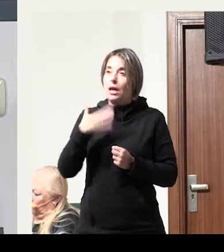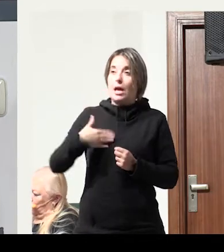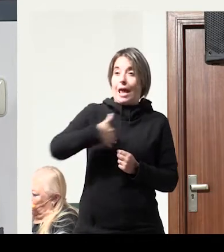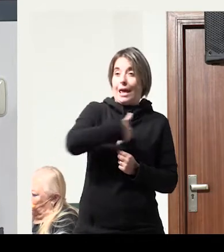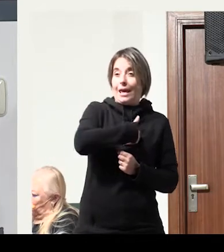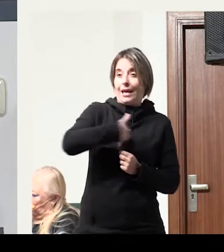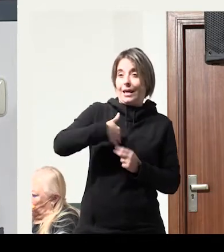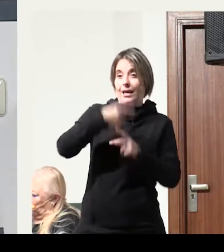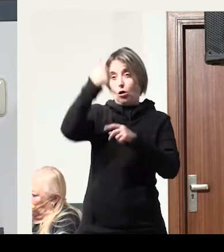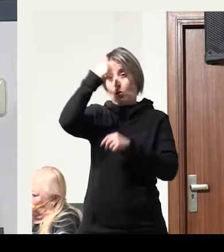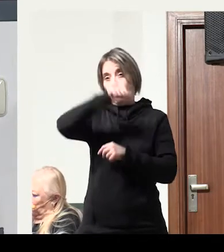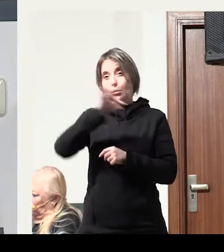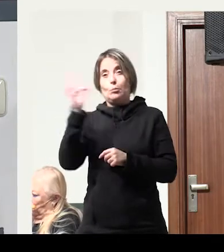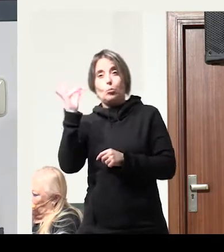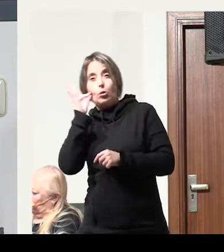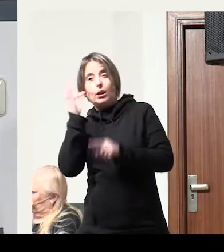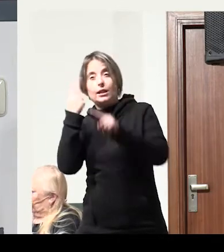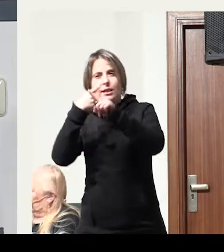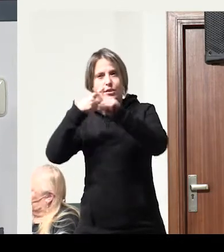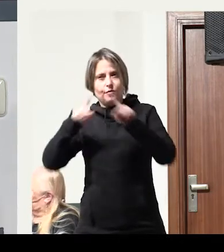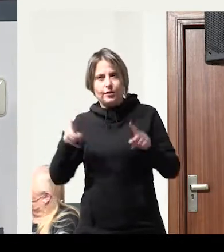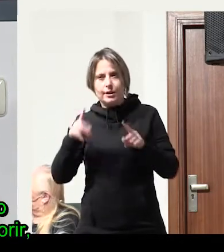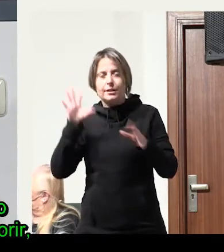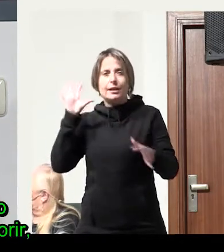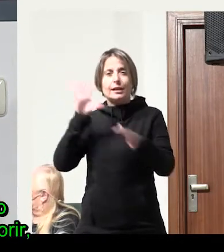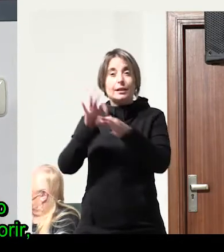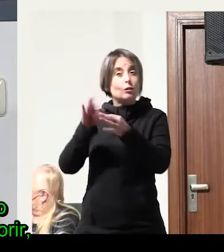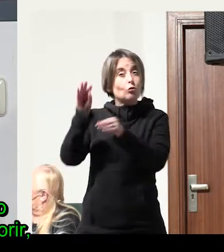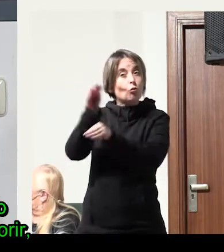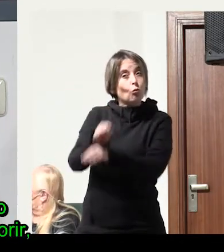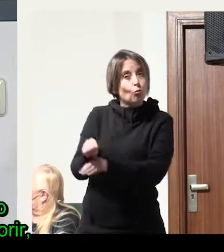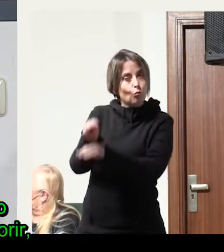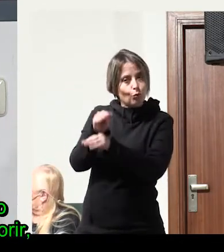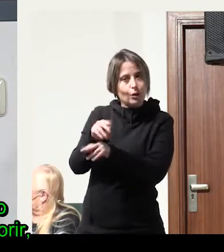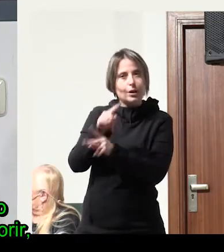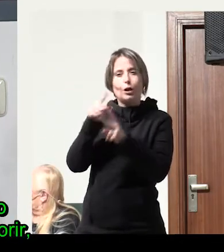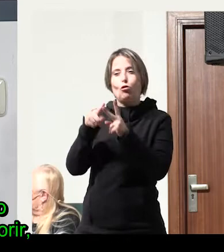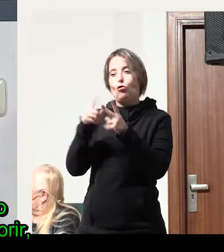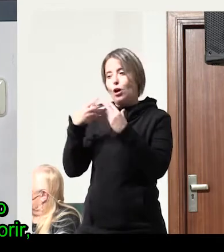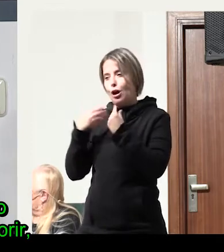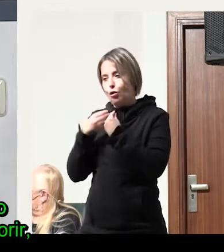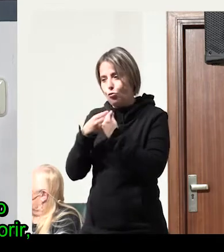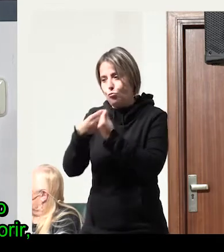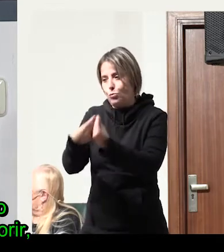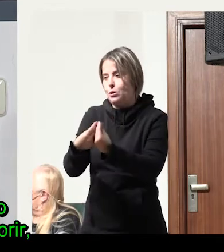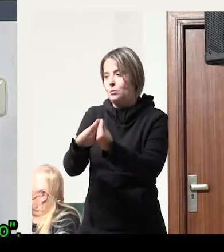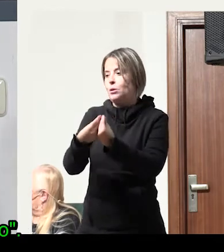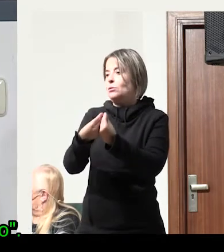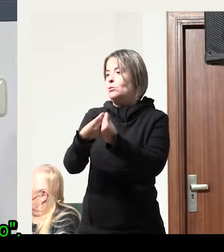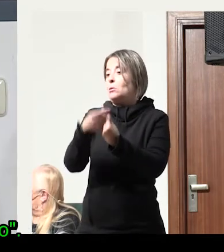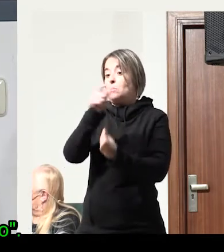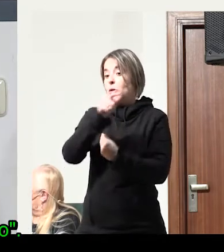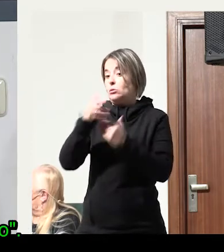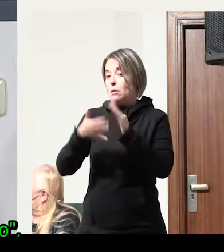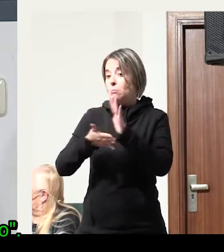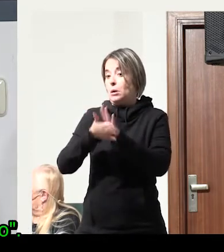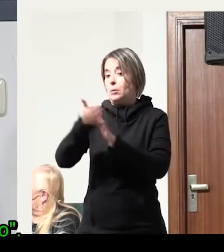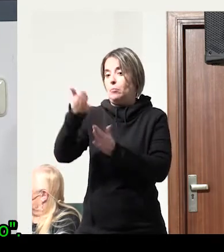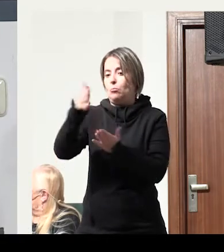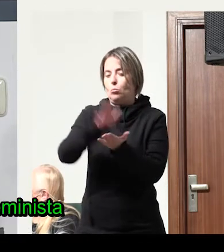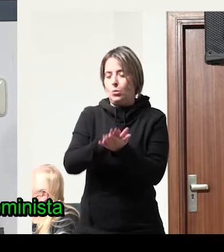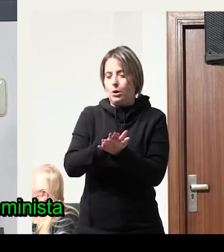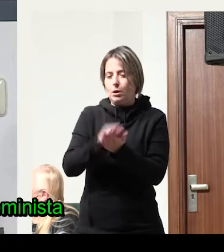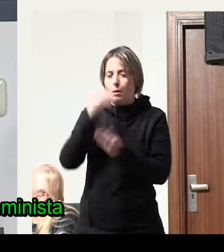unas diferencias entre hombres y mujeres respecto al cuidado, respecto al acompañamiento, por ejemplo, a las personas que se van a morir, podemos reflexionar sobre